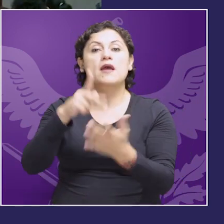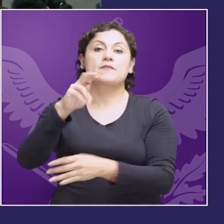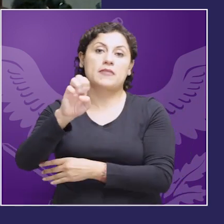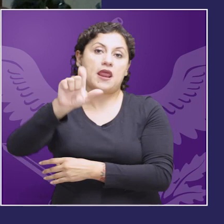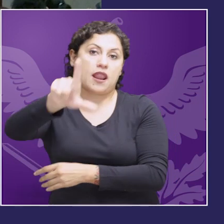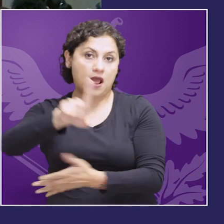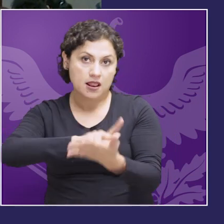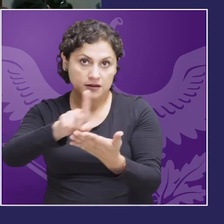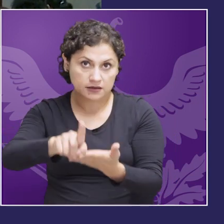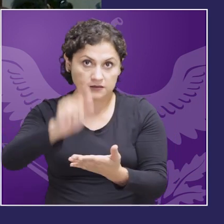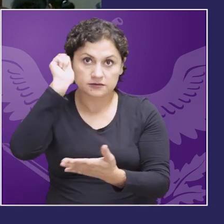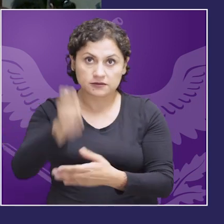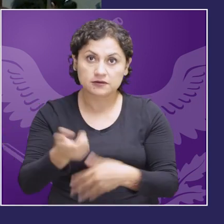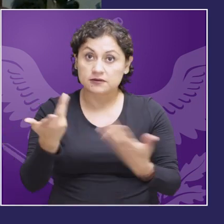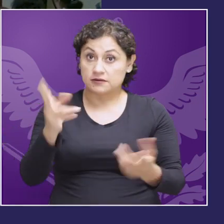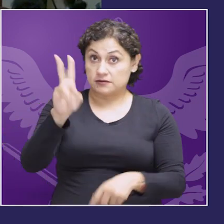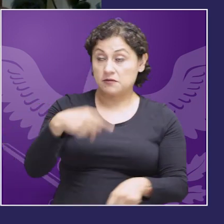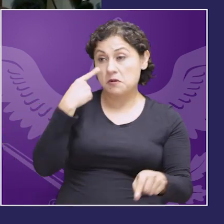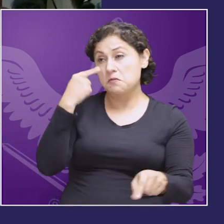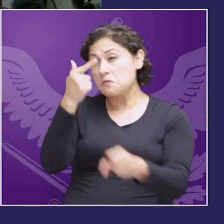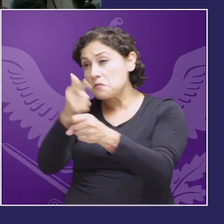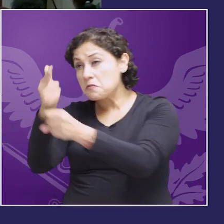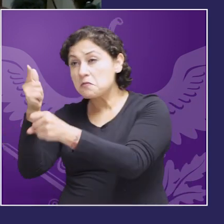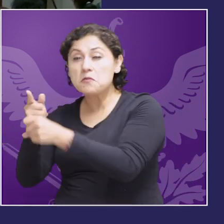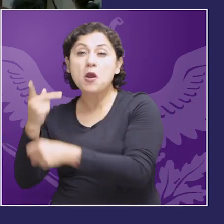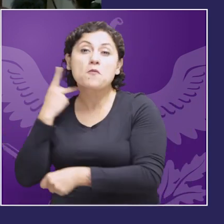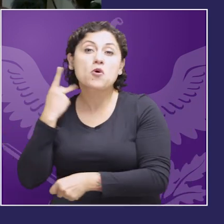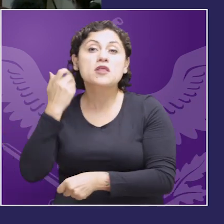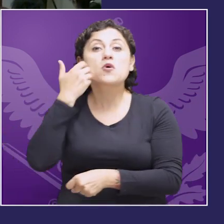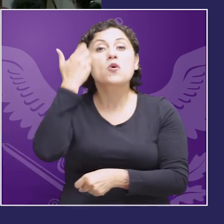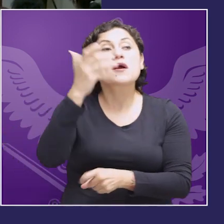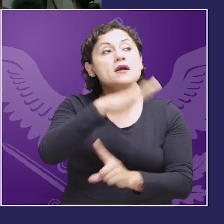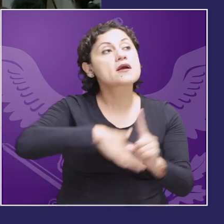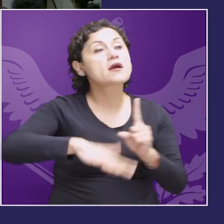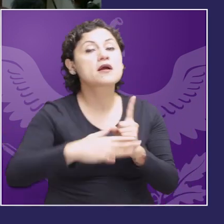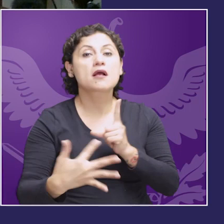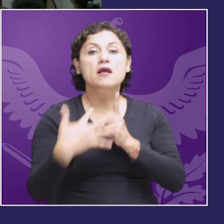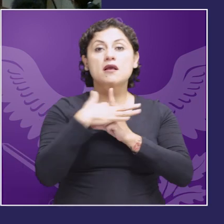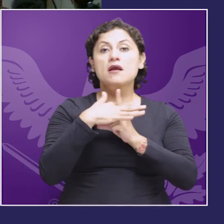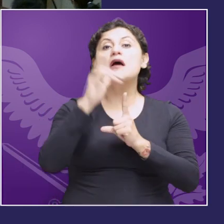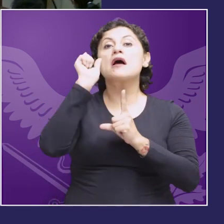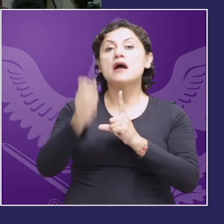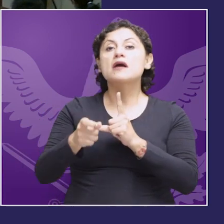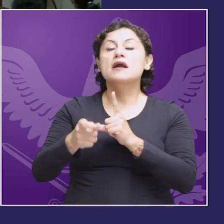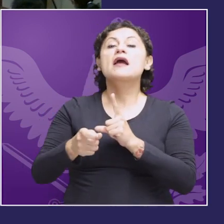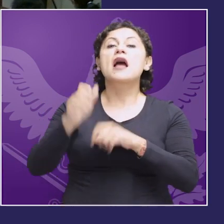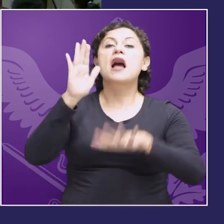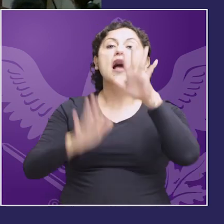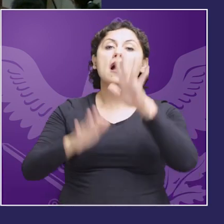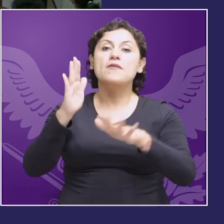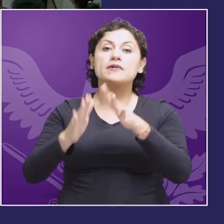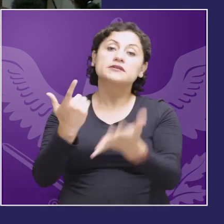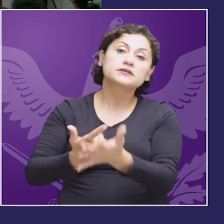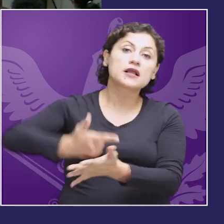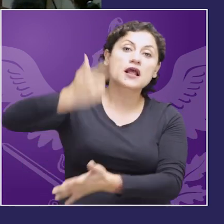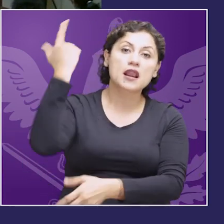hay un riesgo mayor cuando solo se visibiliza la penalización de la conducta, y es el uso del populismo penal. Hemos observado